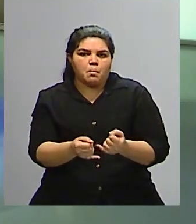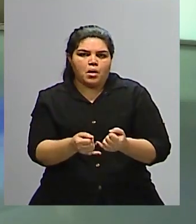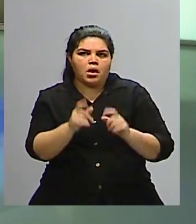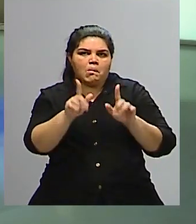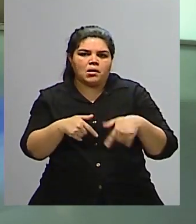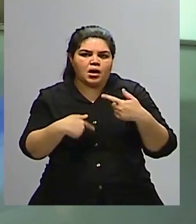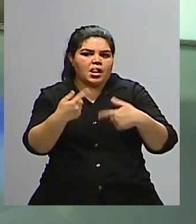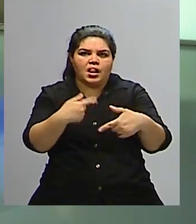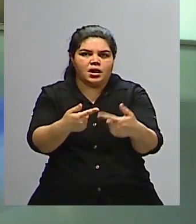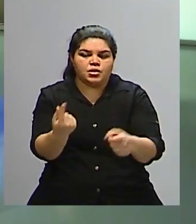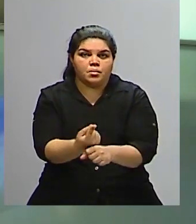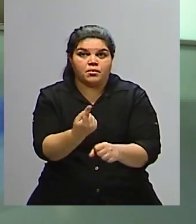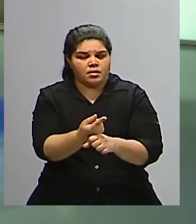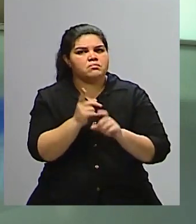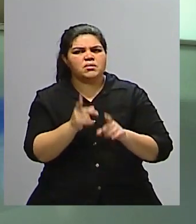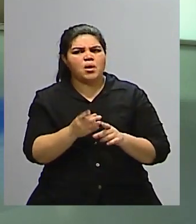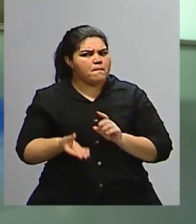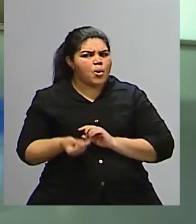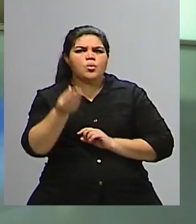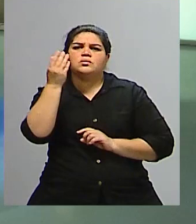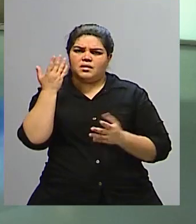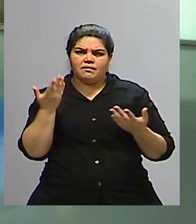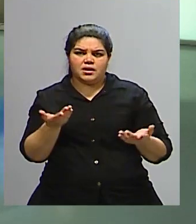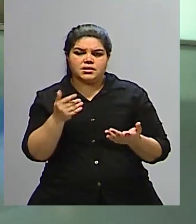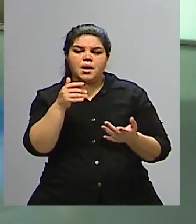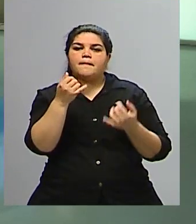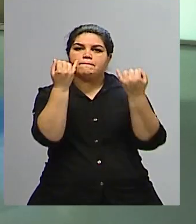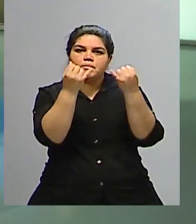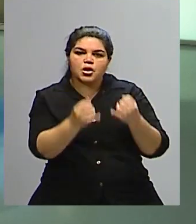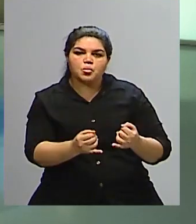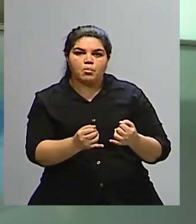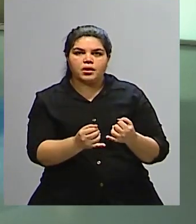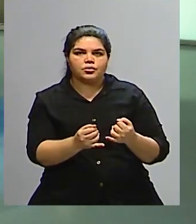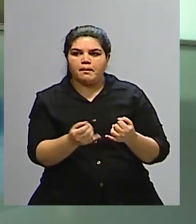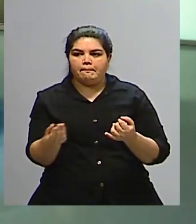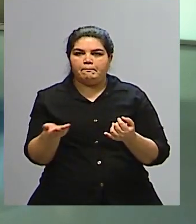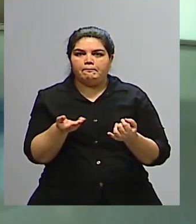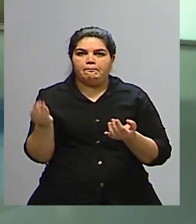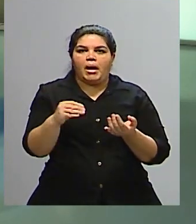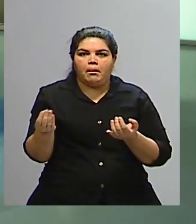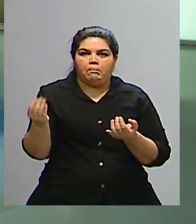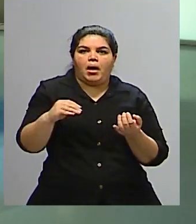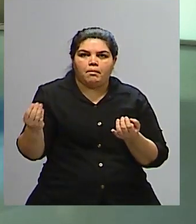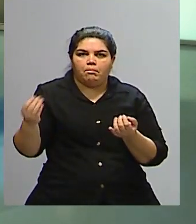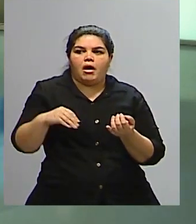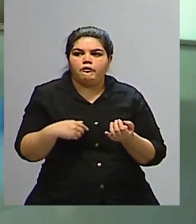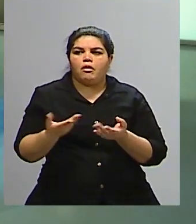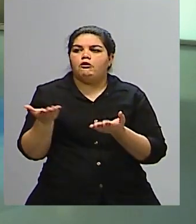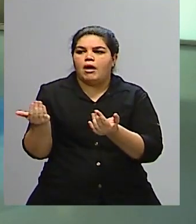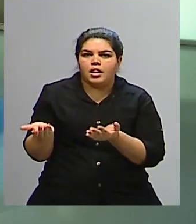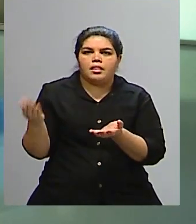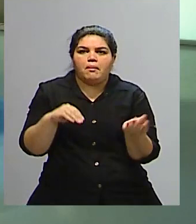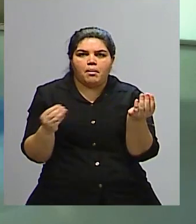se ha pedido una ampliación del presupuesto. Digo, ¿eso es un síntoma malo de la economía? Porque yo entiendo que en casa, ¿qué hacemos? Decimos, tenemos tanto para